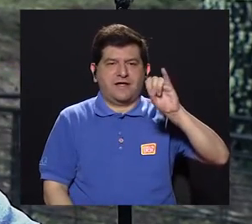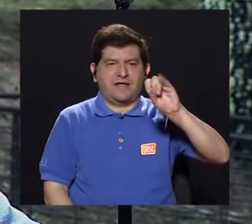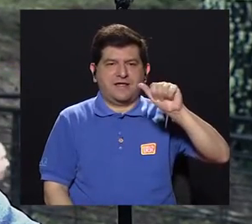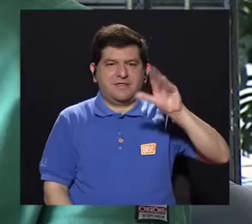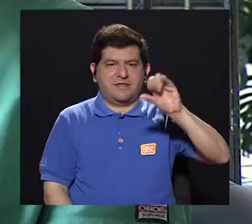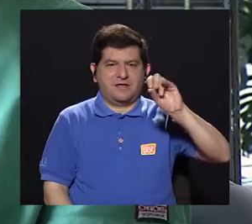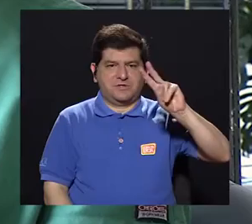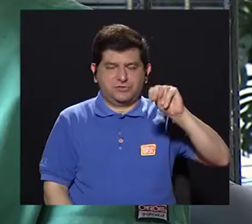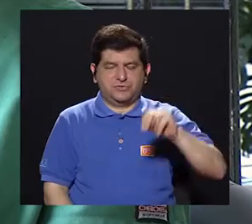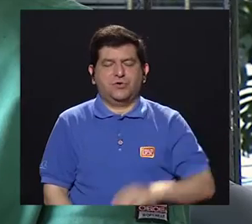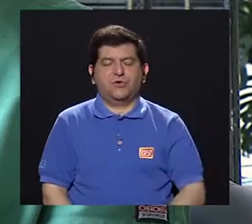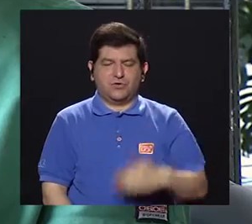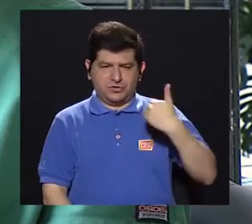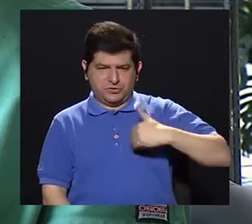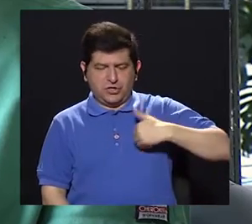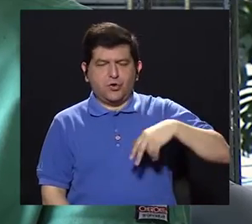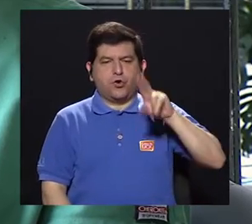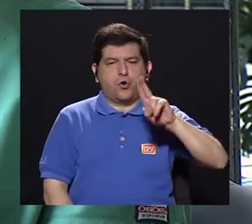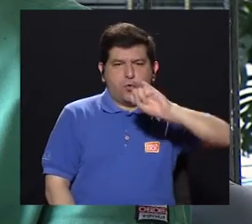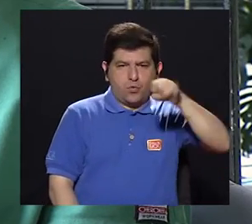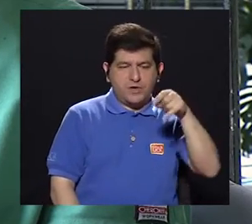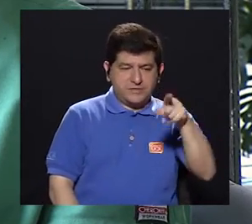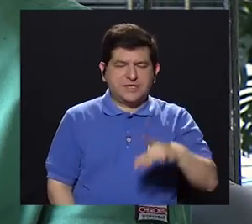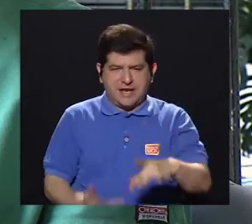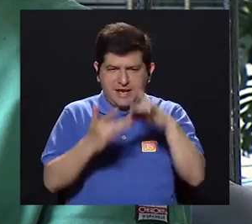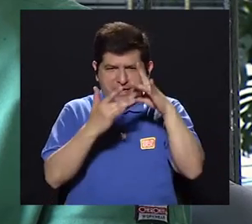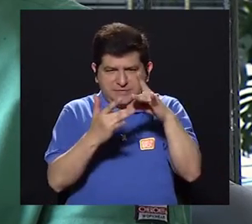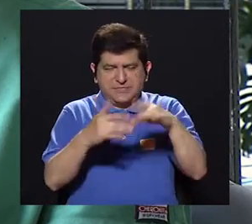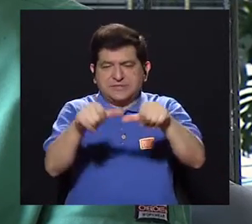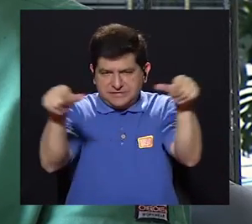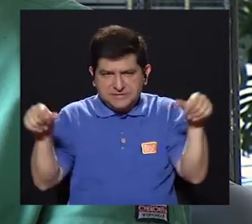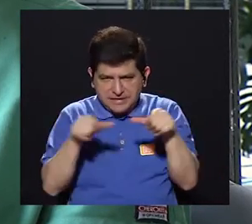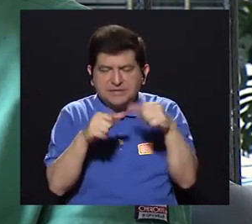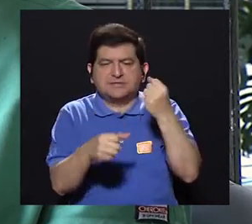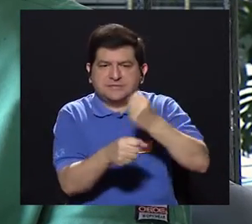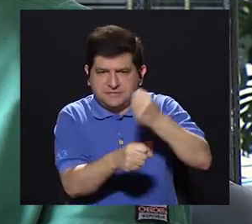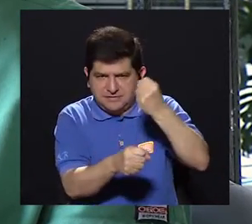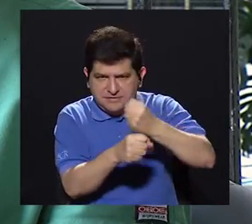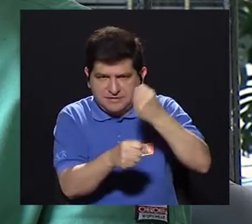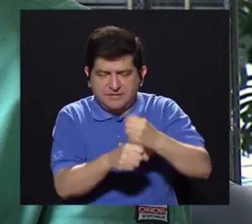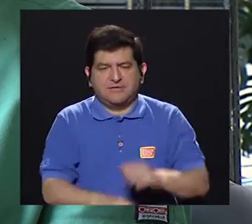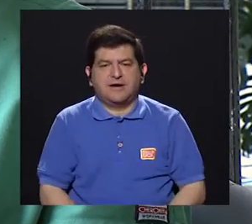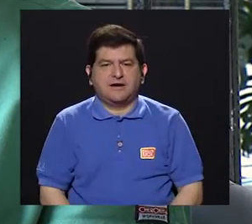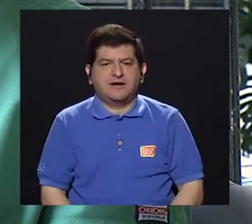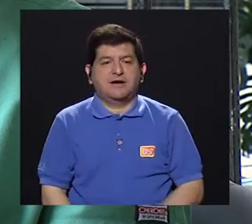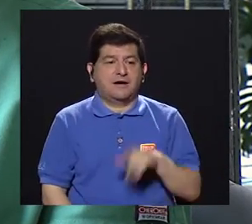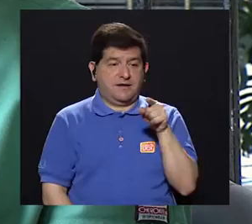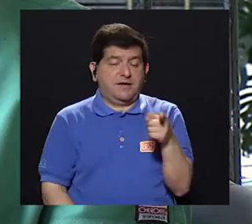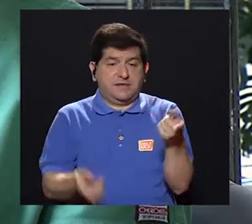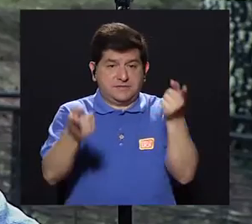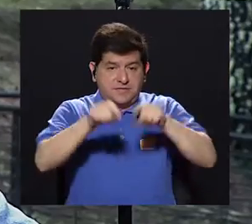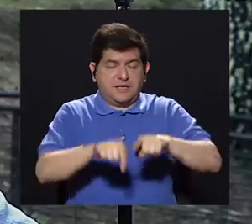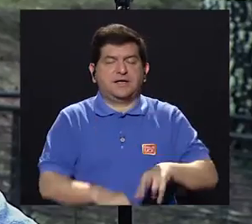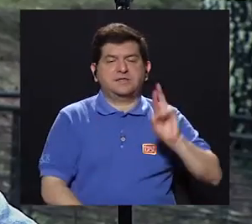nos acompaña el señor Ulises Jiménez, quien es imagenólogo y quien labora en el área